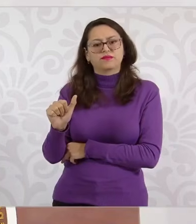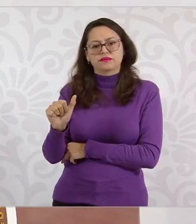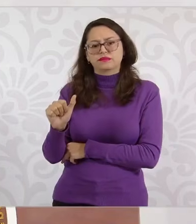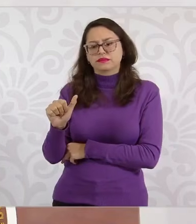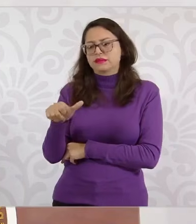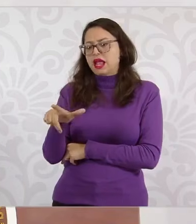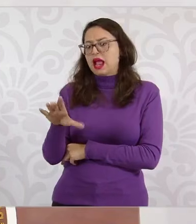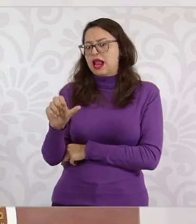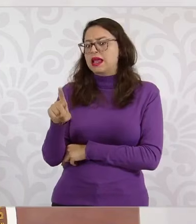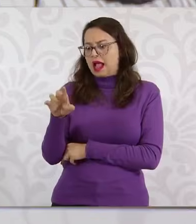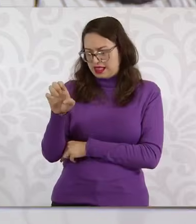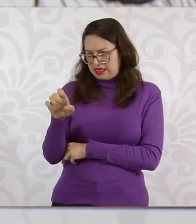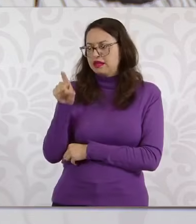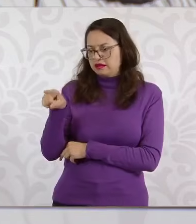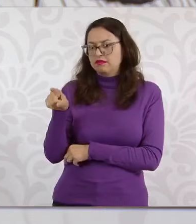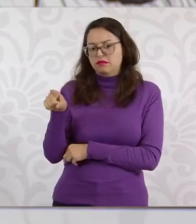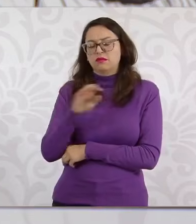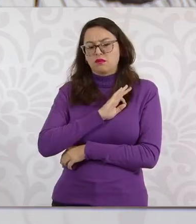Alcalde Luján, que pueda